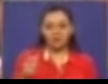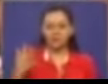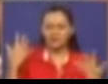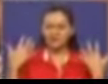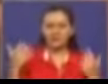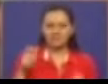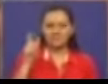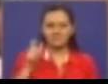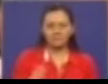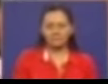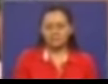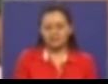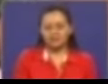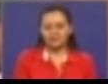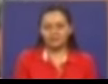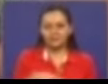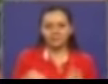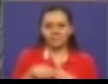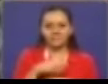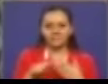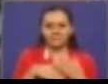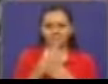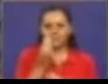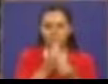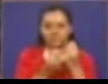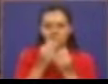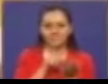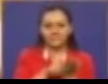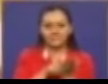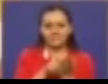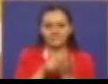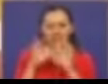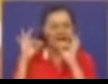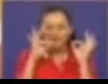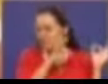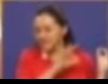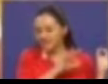esperándonos, ¿no? Ahí estamos comiendo los chontacuros.